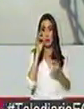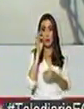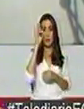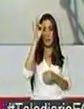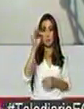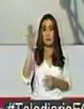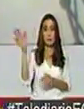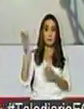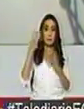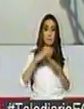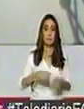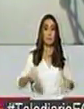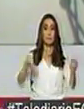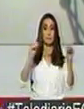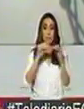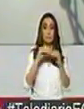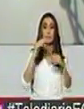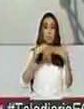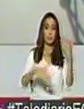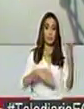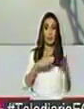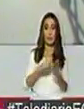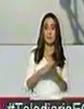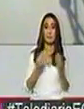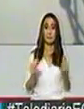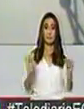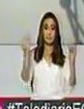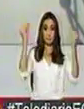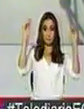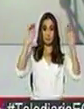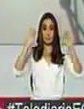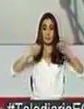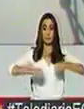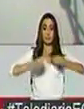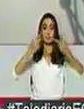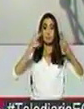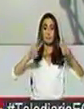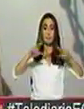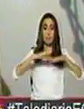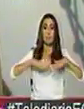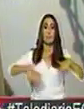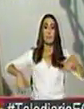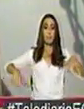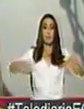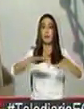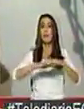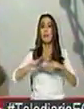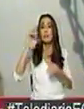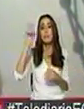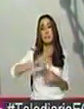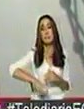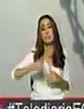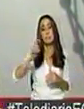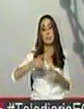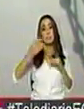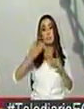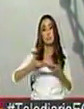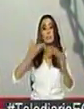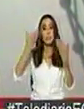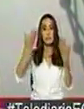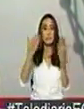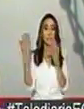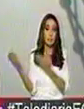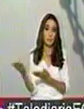vivir, que nuestros jóvenes, nuestras jóvenes, también tienen que preparar lo que estamos en país, lo que es el